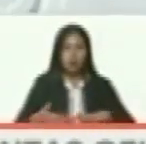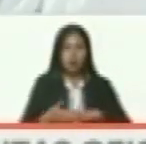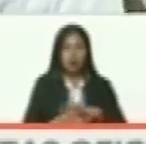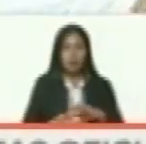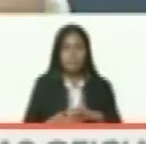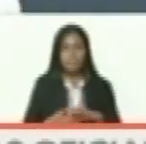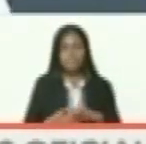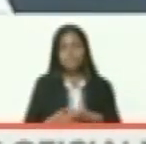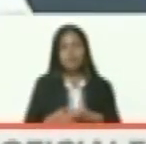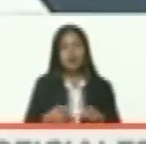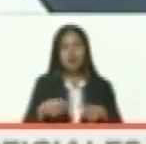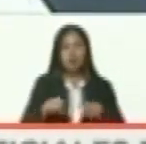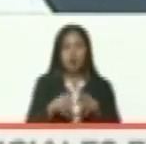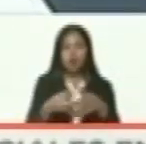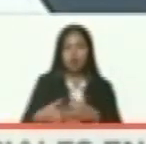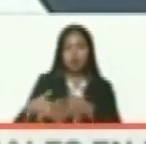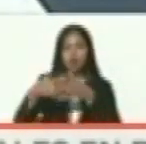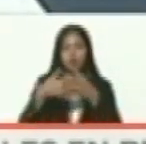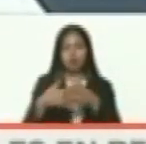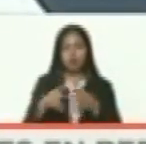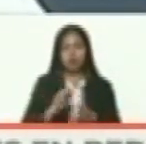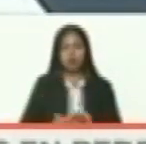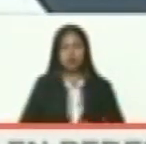con el imperio norteamericano.